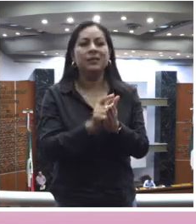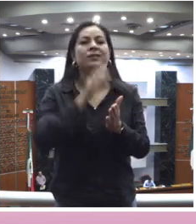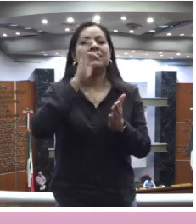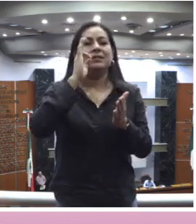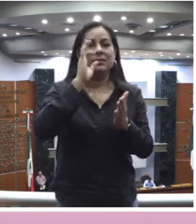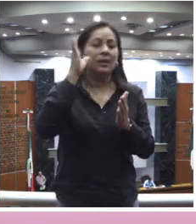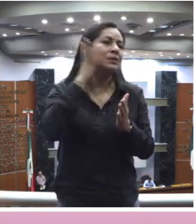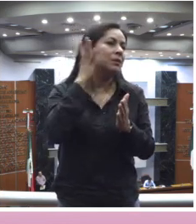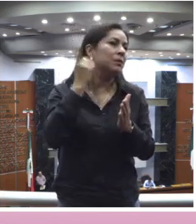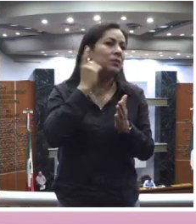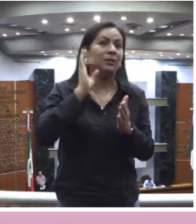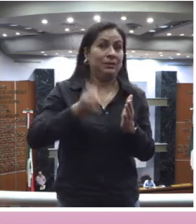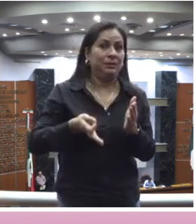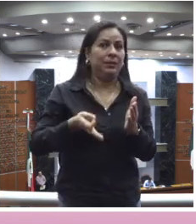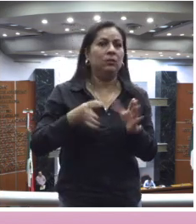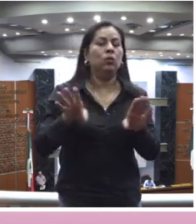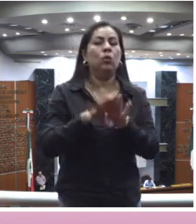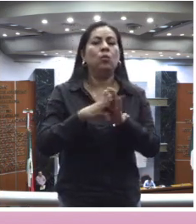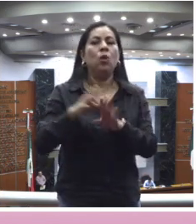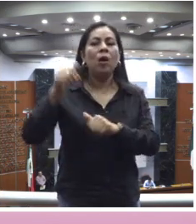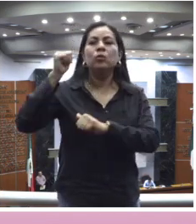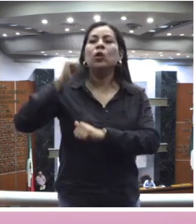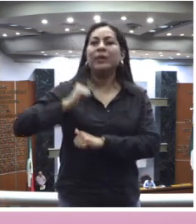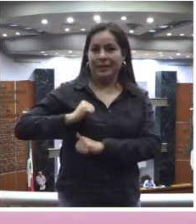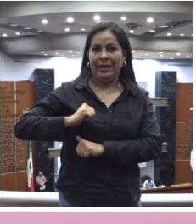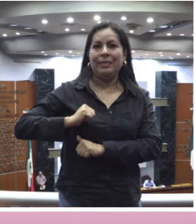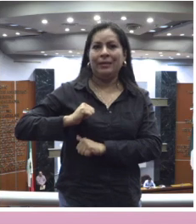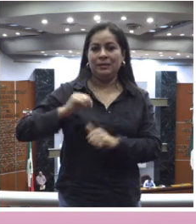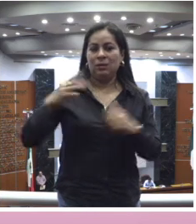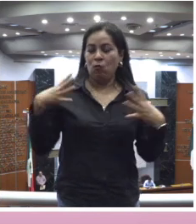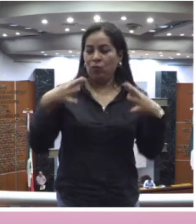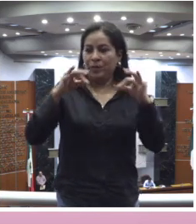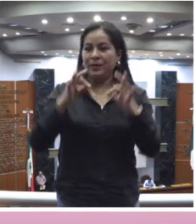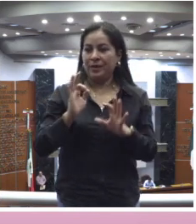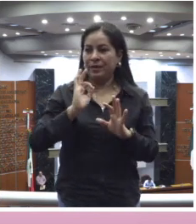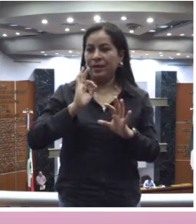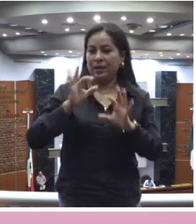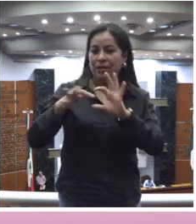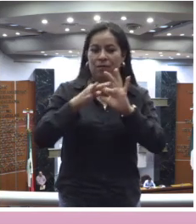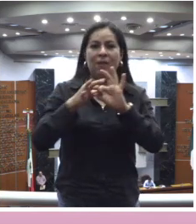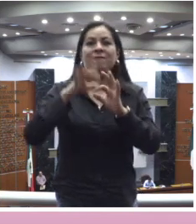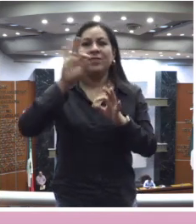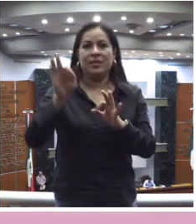aprobaron esta reforma, es decir, como autoridades fundantes del Pacto Federal,